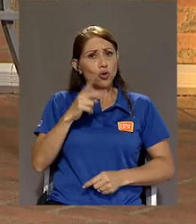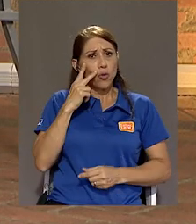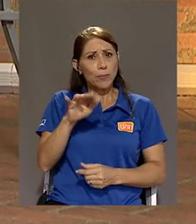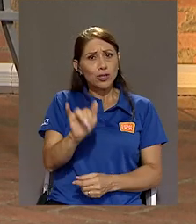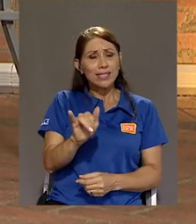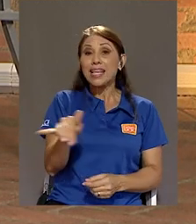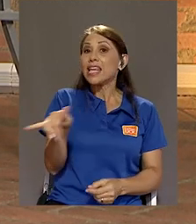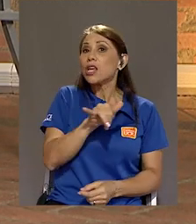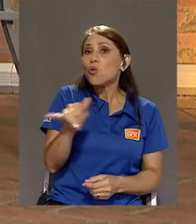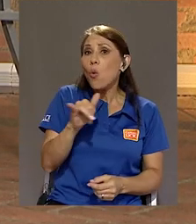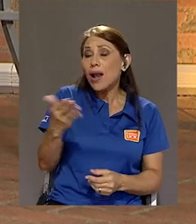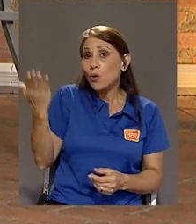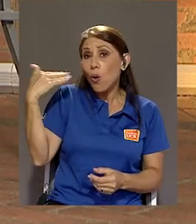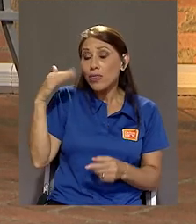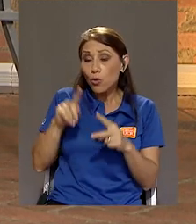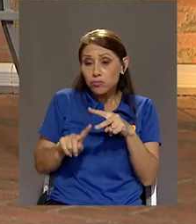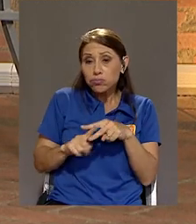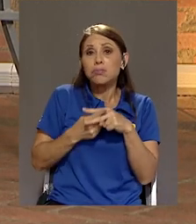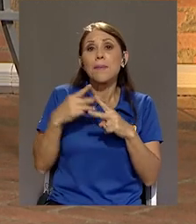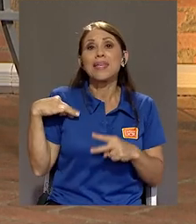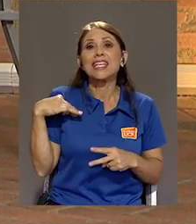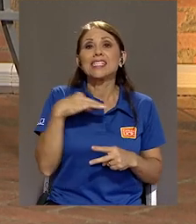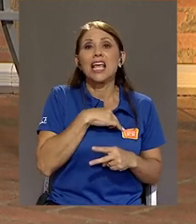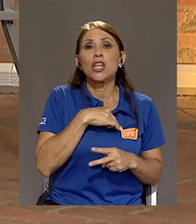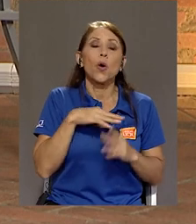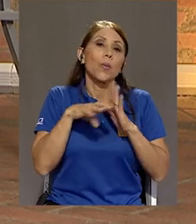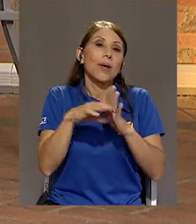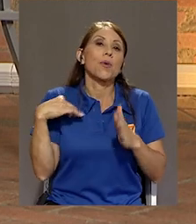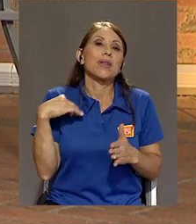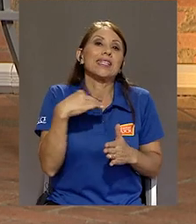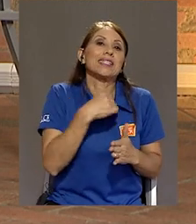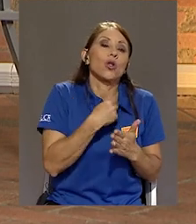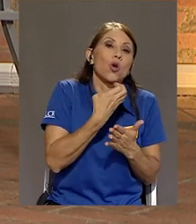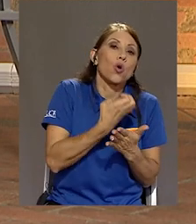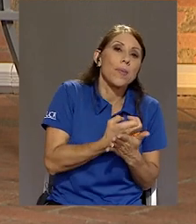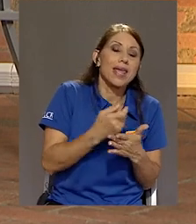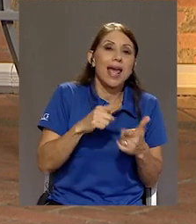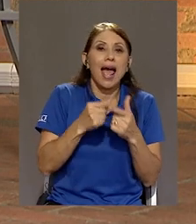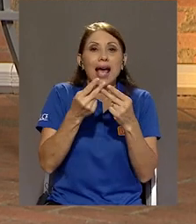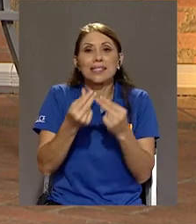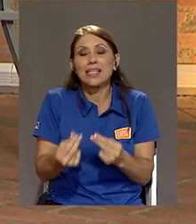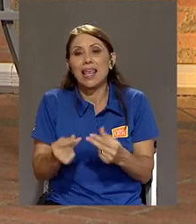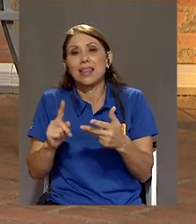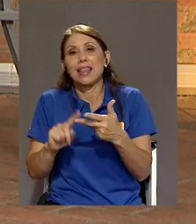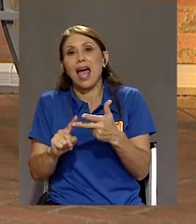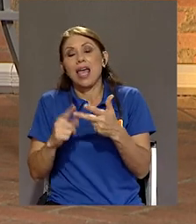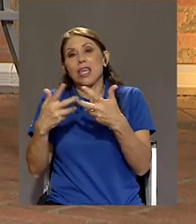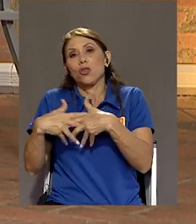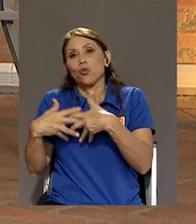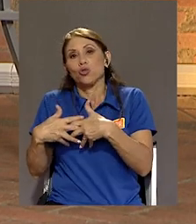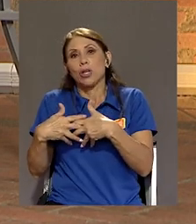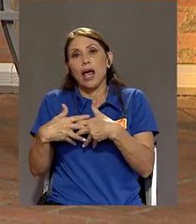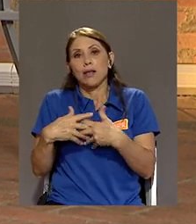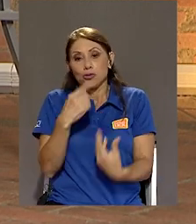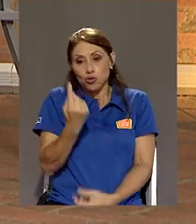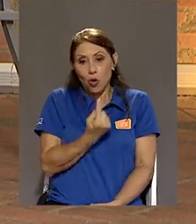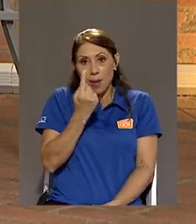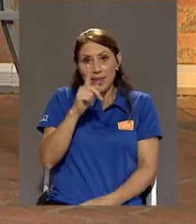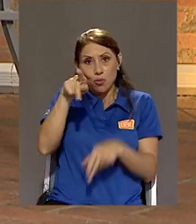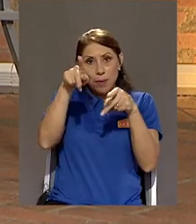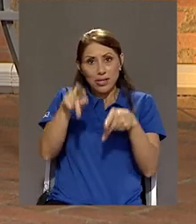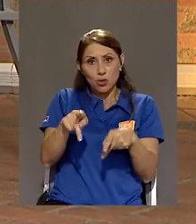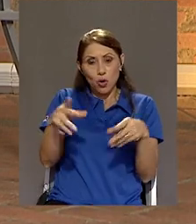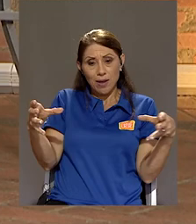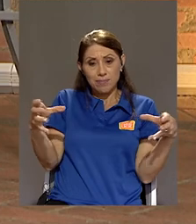los ministerios, al principio son ministerios que concentran economía, hacienda, industria, ganadería, una sola persona, y después van